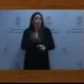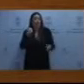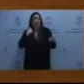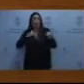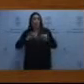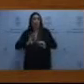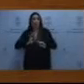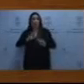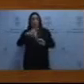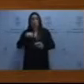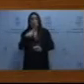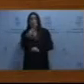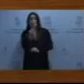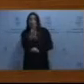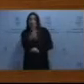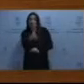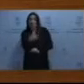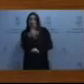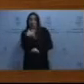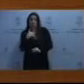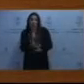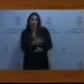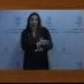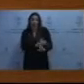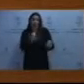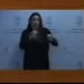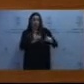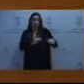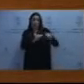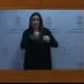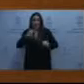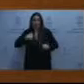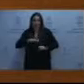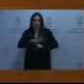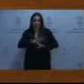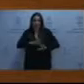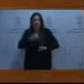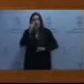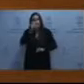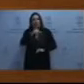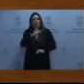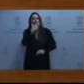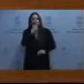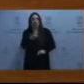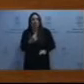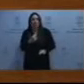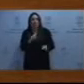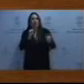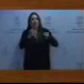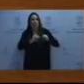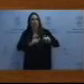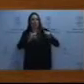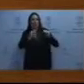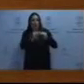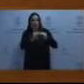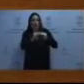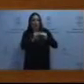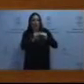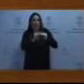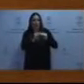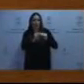respecto porque, evidentemente, los comparto. Al igual que creo que será fácil compartir y difícil negar el